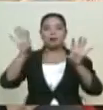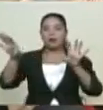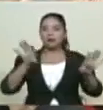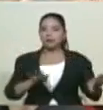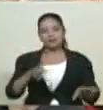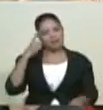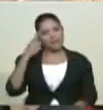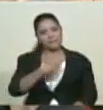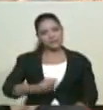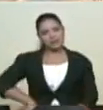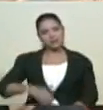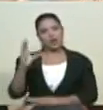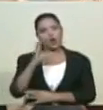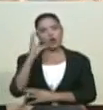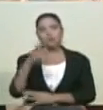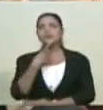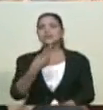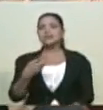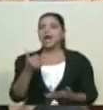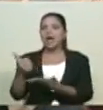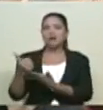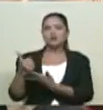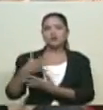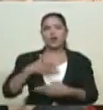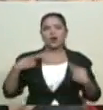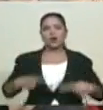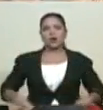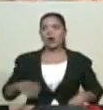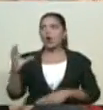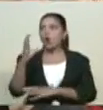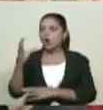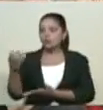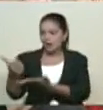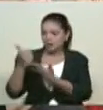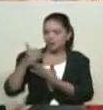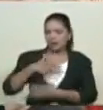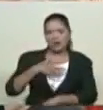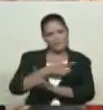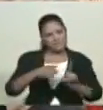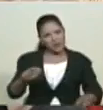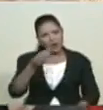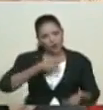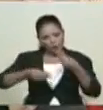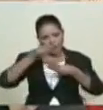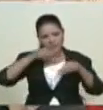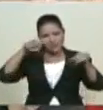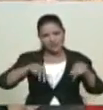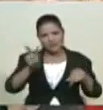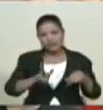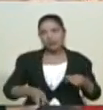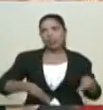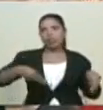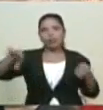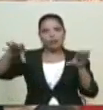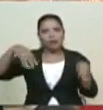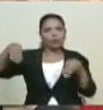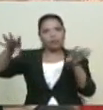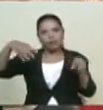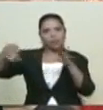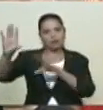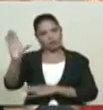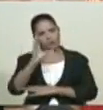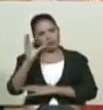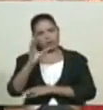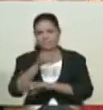colombiano, hablar del canal humanitario de Colombia hacia Venezuela cuando los alimentos venezolanos se van para Colombia, las medicinas venezolanas se van para Colombia y